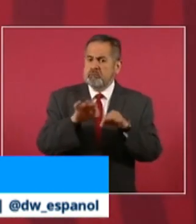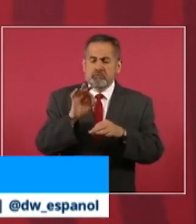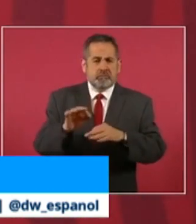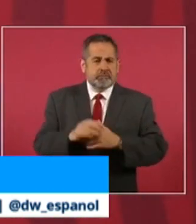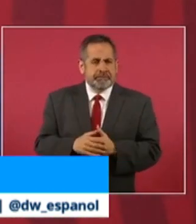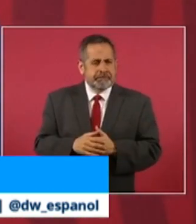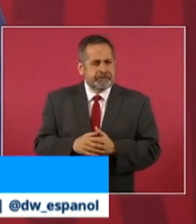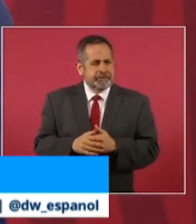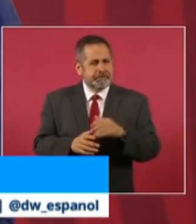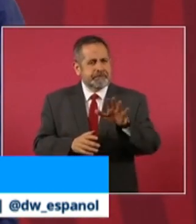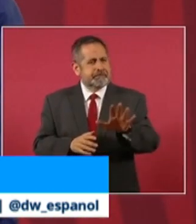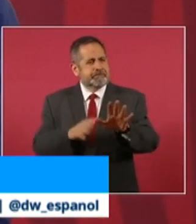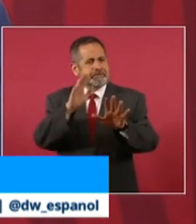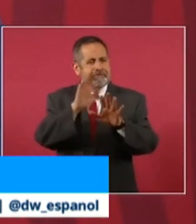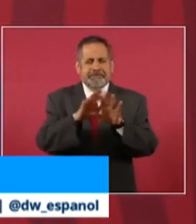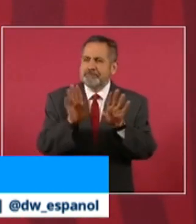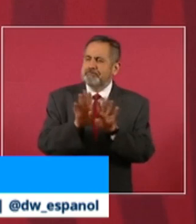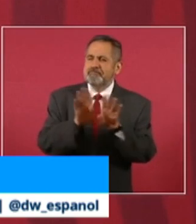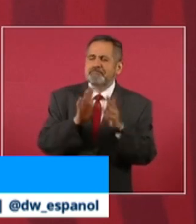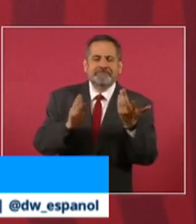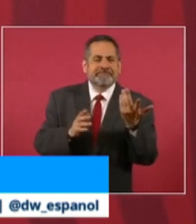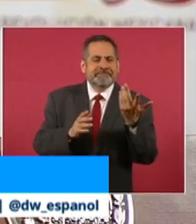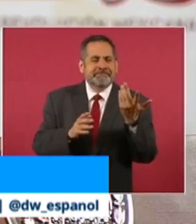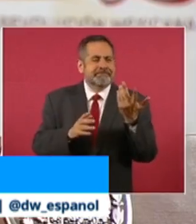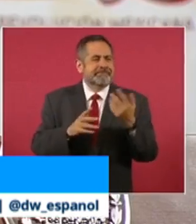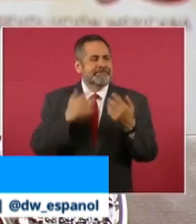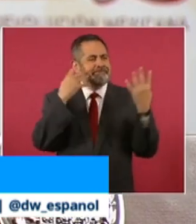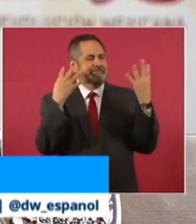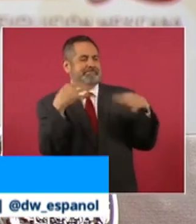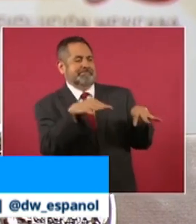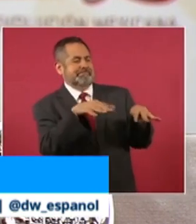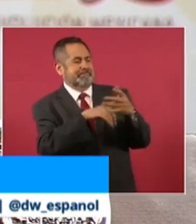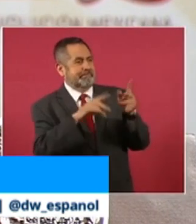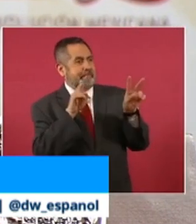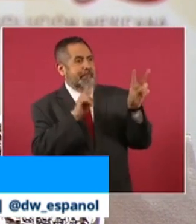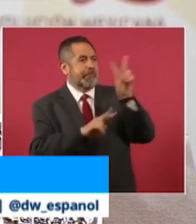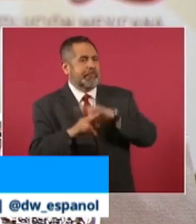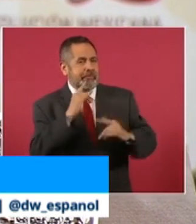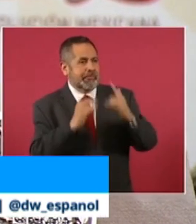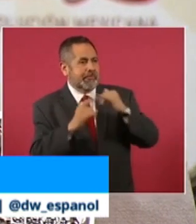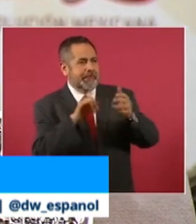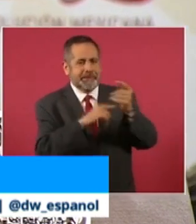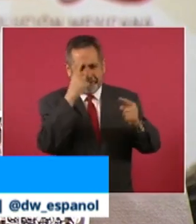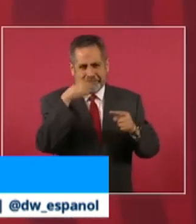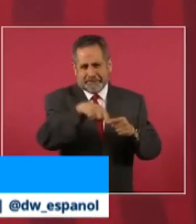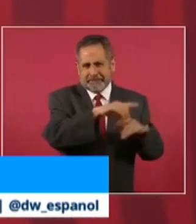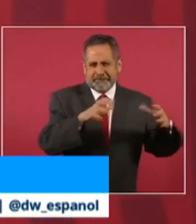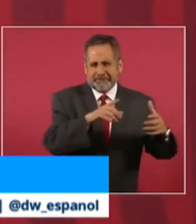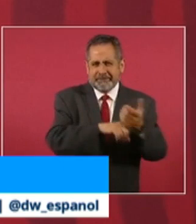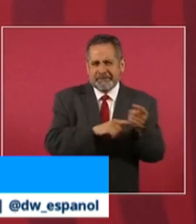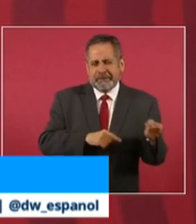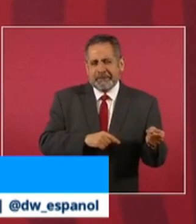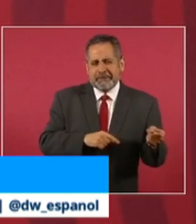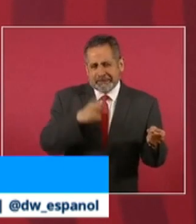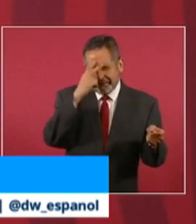y el pueblo solo puede hablar a través de él, lo cual es propio, digamos, de él y de otros líderes populistas del mundo.